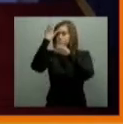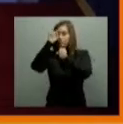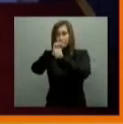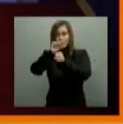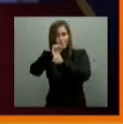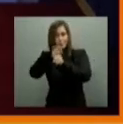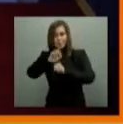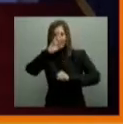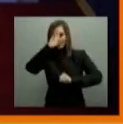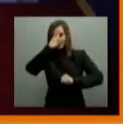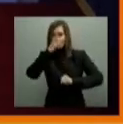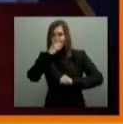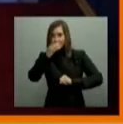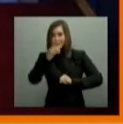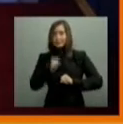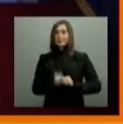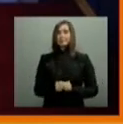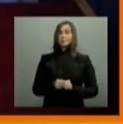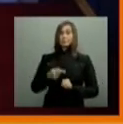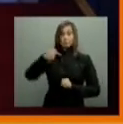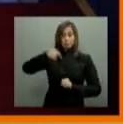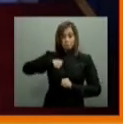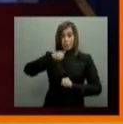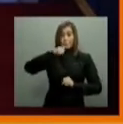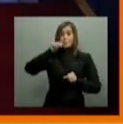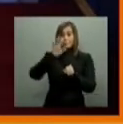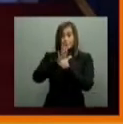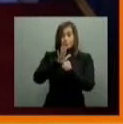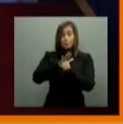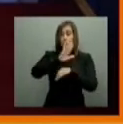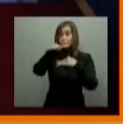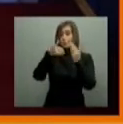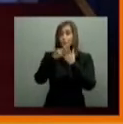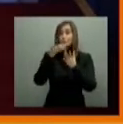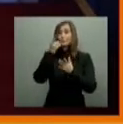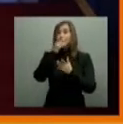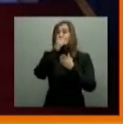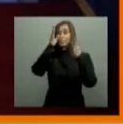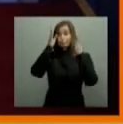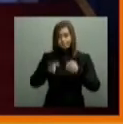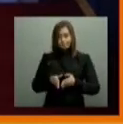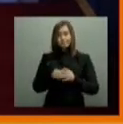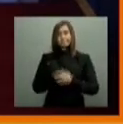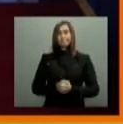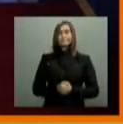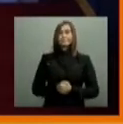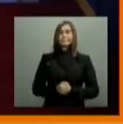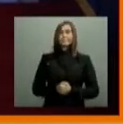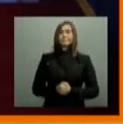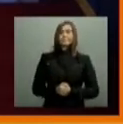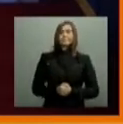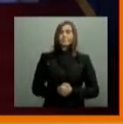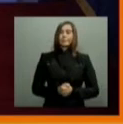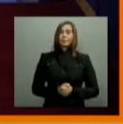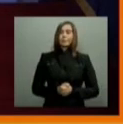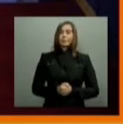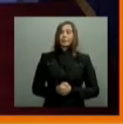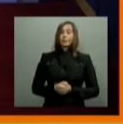centroamérica la recuperación del turismo sea cierto las exportaciones han incrementado aquí un